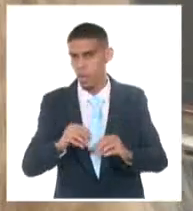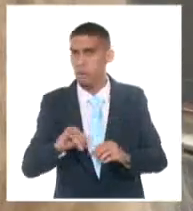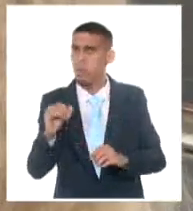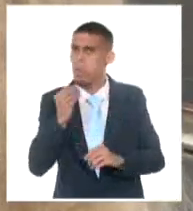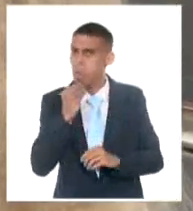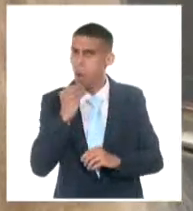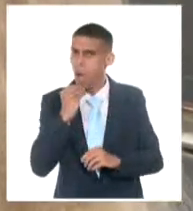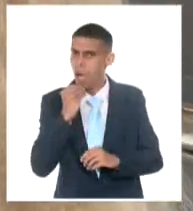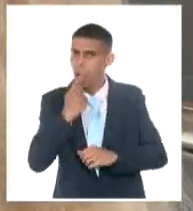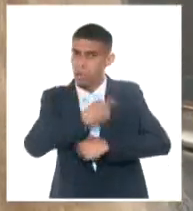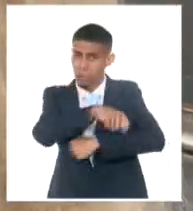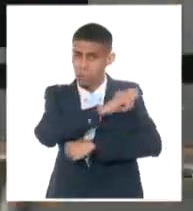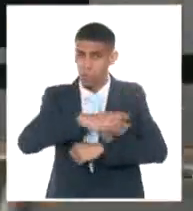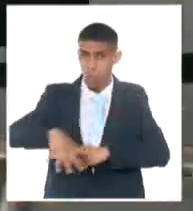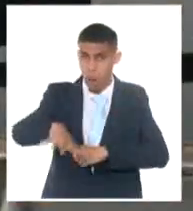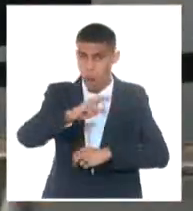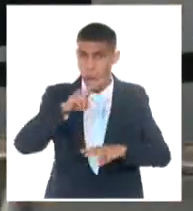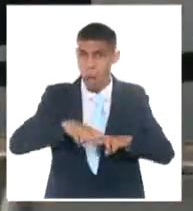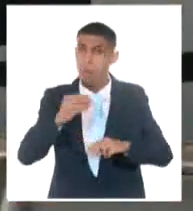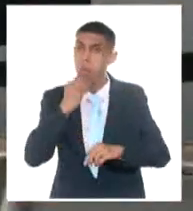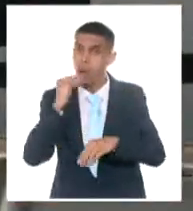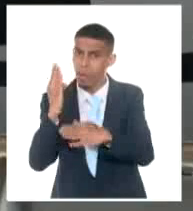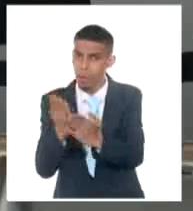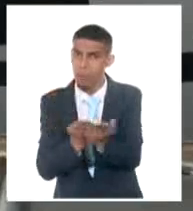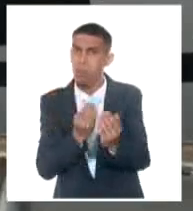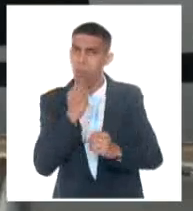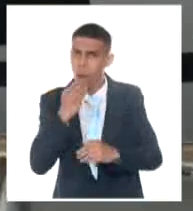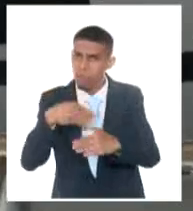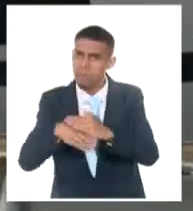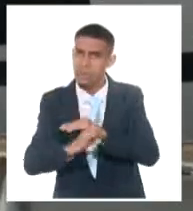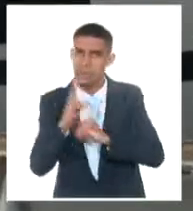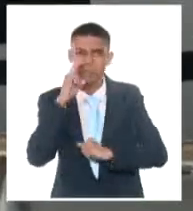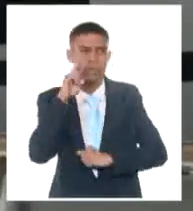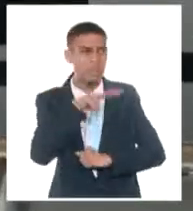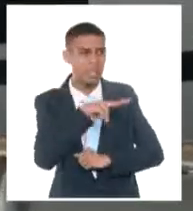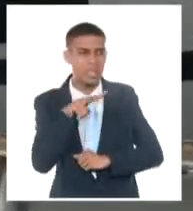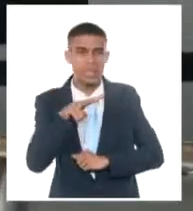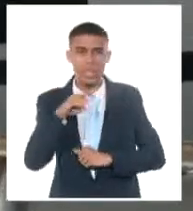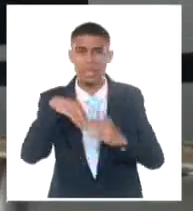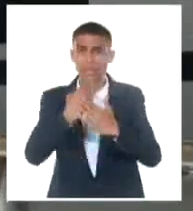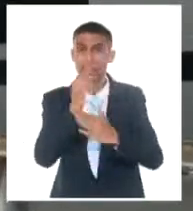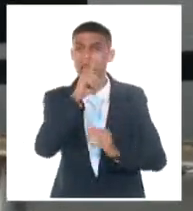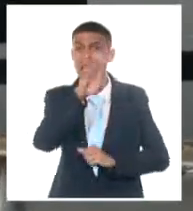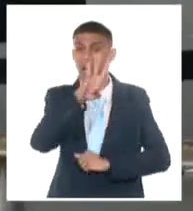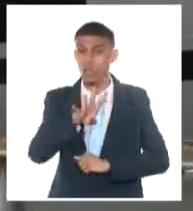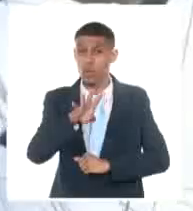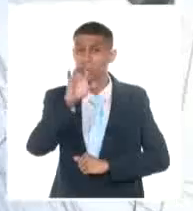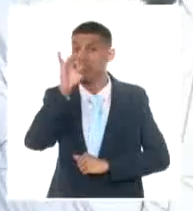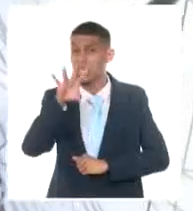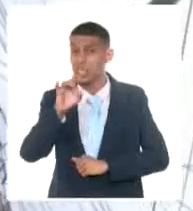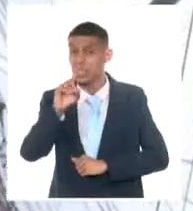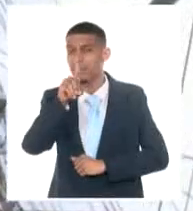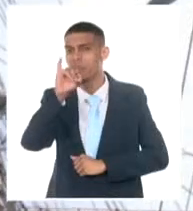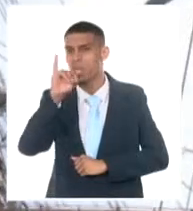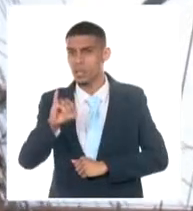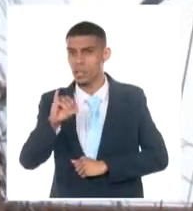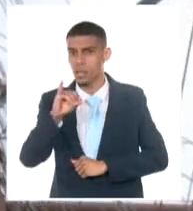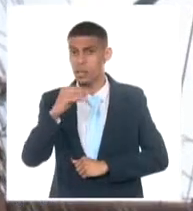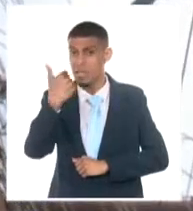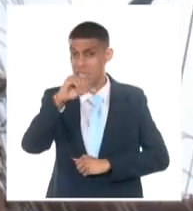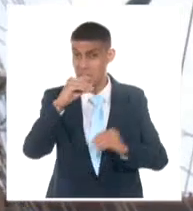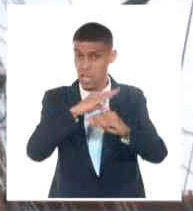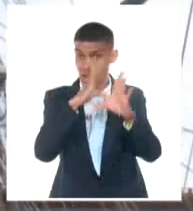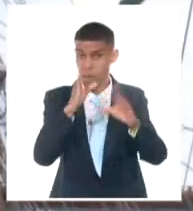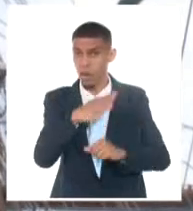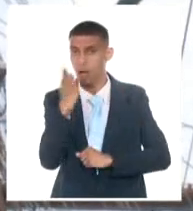de la población durante los días 14, 15 y 16 de mayo, desde las 10 de la mañana hasta